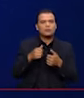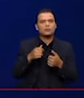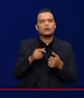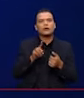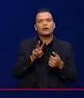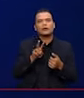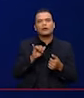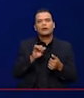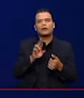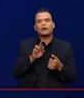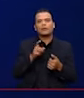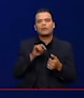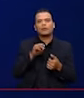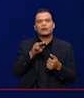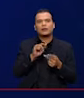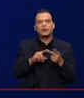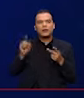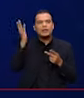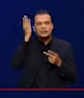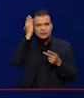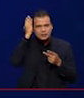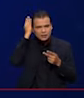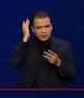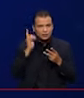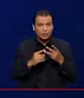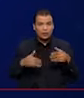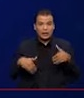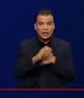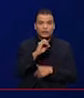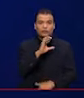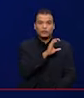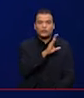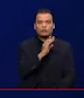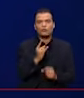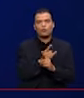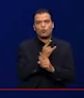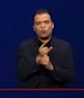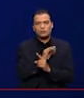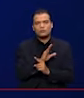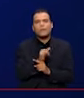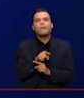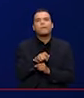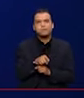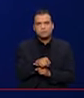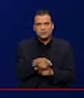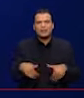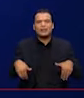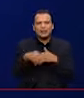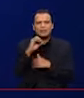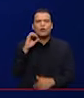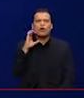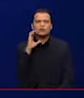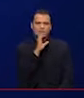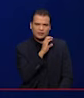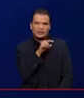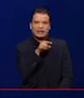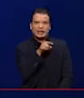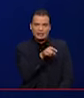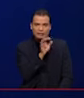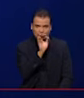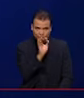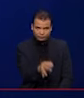Virginia, Cerritos, tomando así la troncal de Occidente. Es justamente la troncal de Occidente la que están solicitando, no